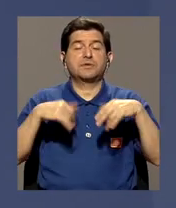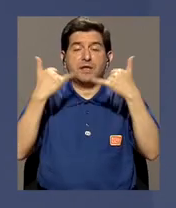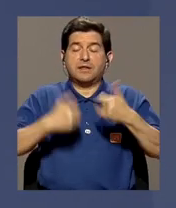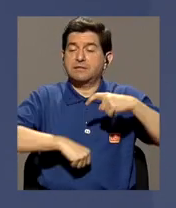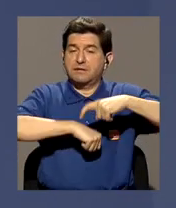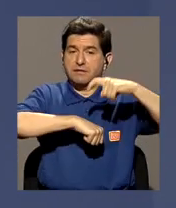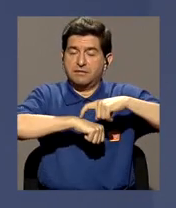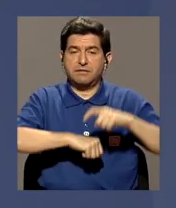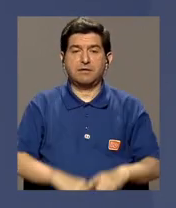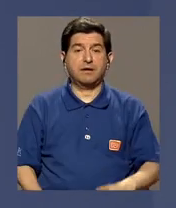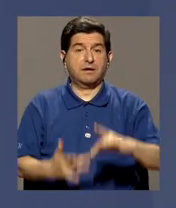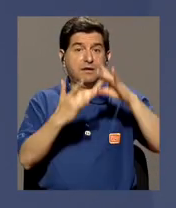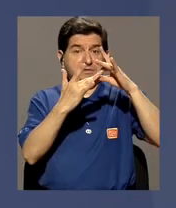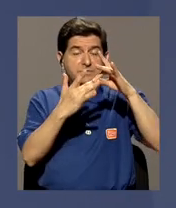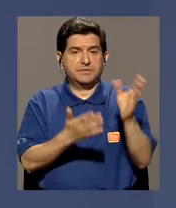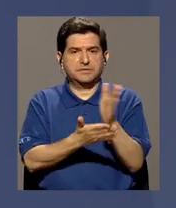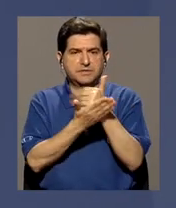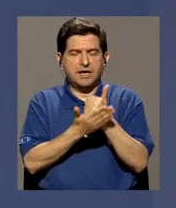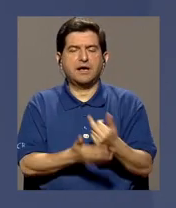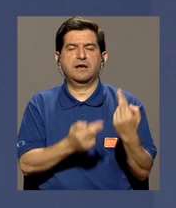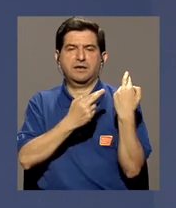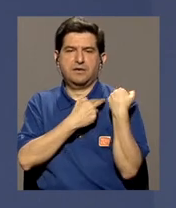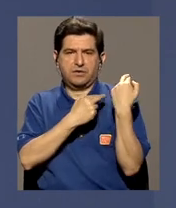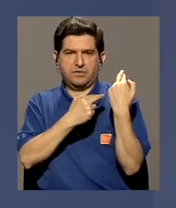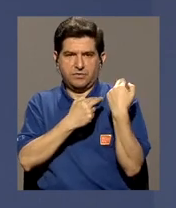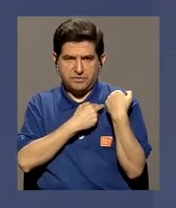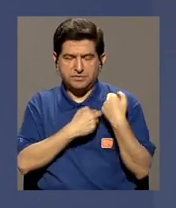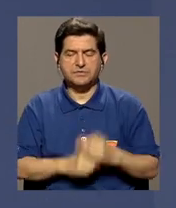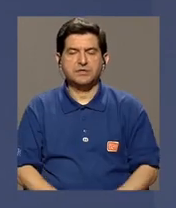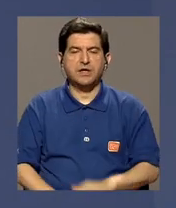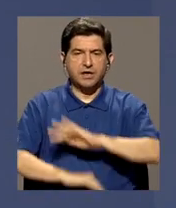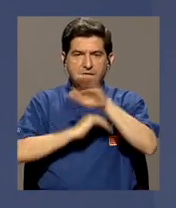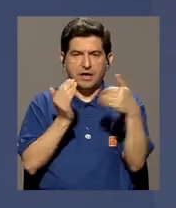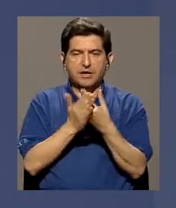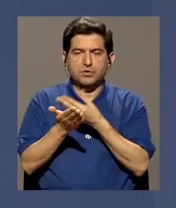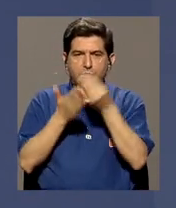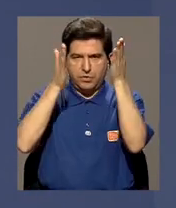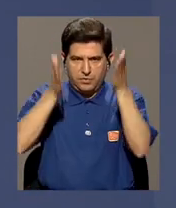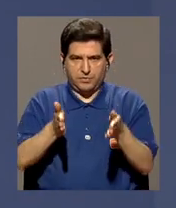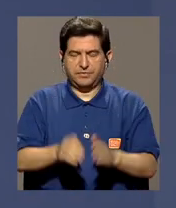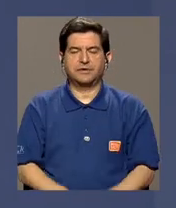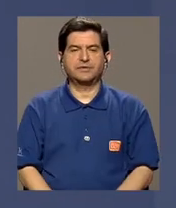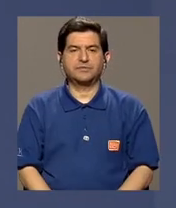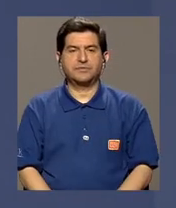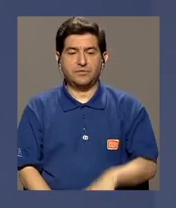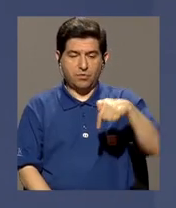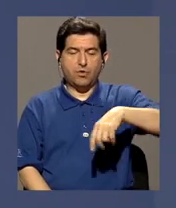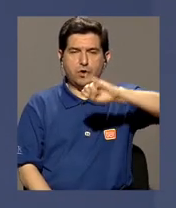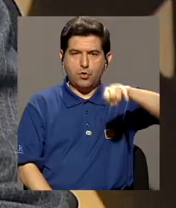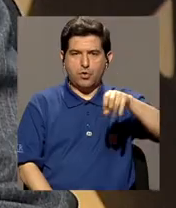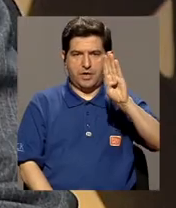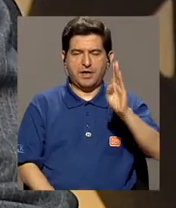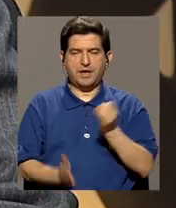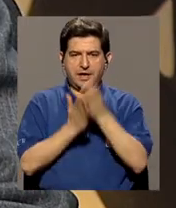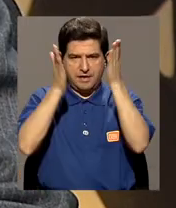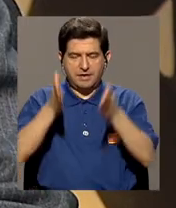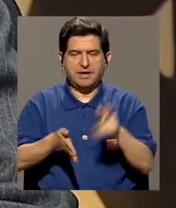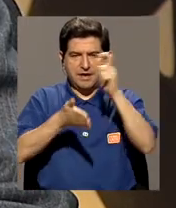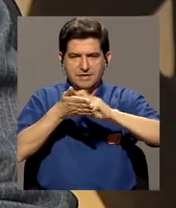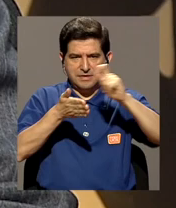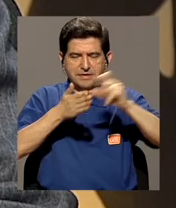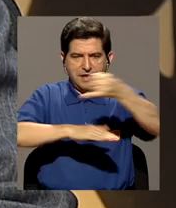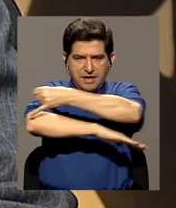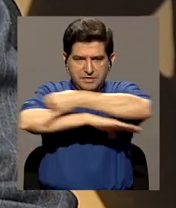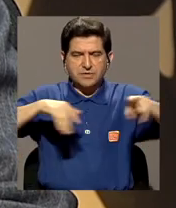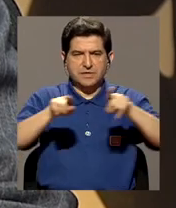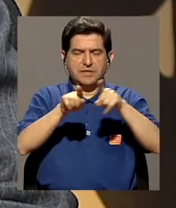estos tiempos y sobre todo algo que le compete hoy en día a los consumidores tenemos a don jorge blanco investigador de la escuela